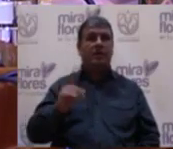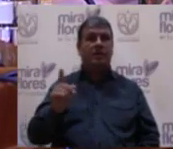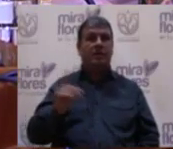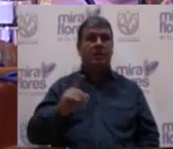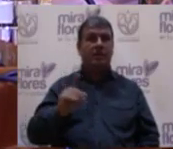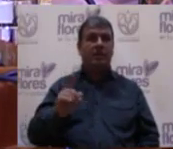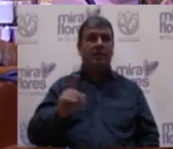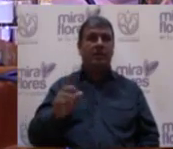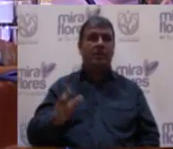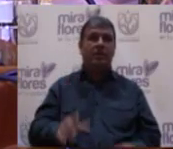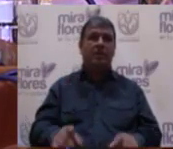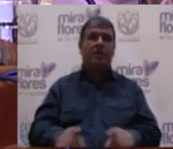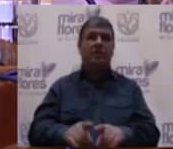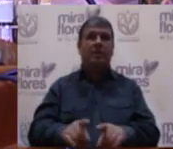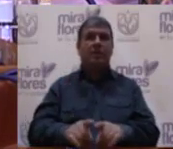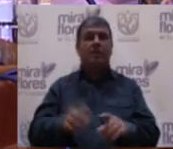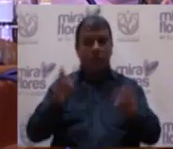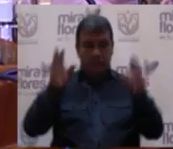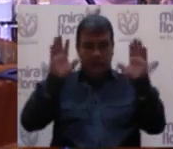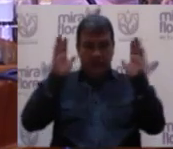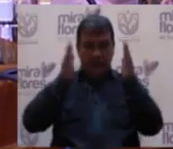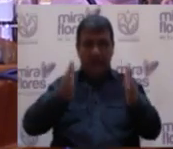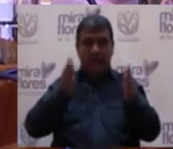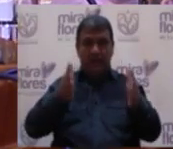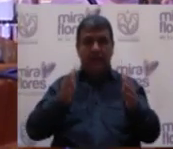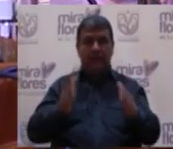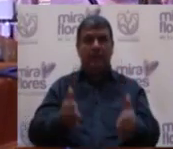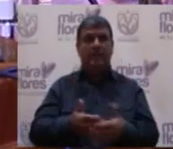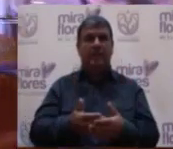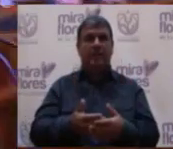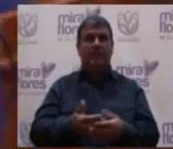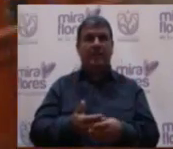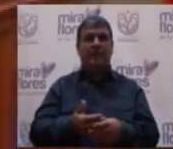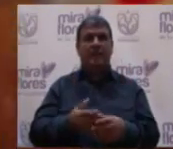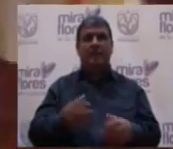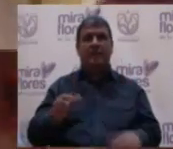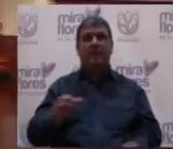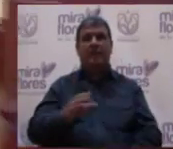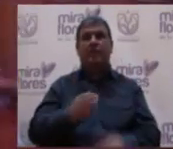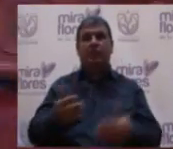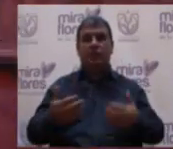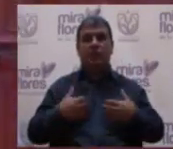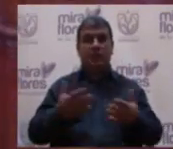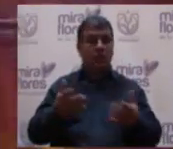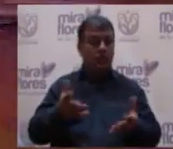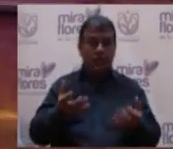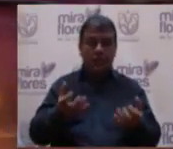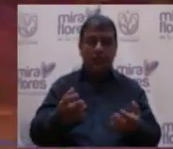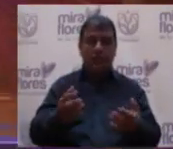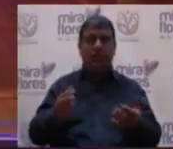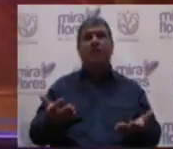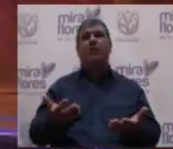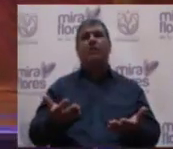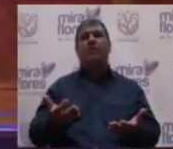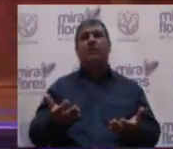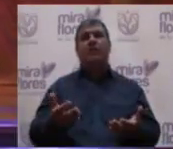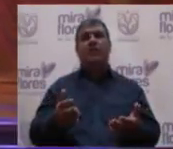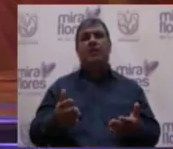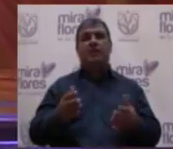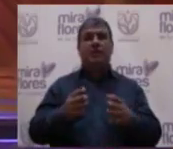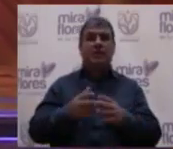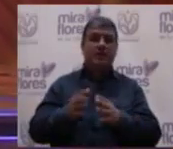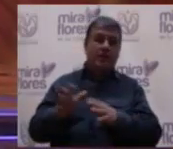al caso, por favor. No, yo sé, pero... O sea, vamos al tema de las bicicletas. Que sí hay fiscalización. Por favor, yo lo que no quiero es que